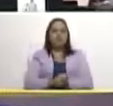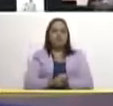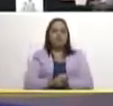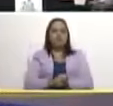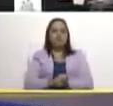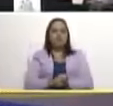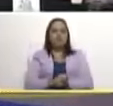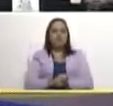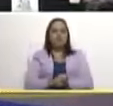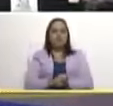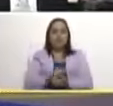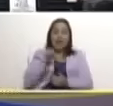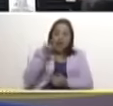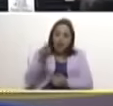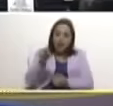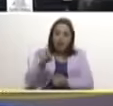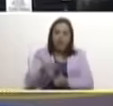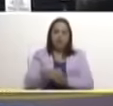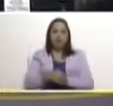Él